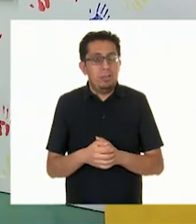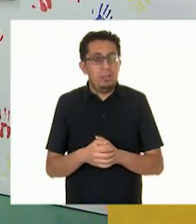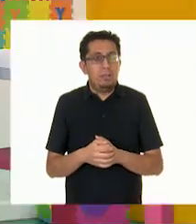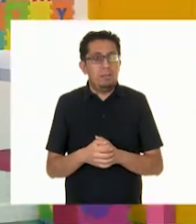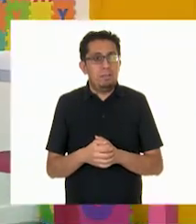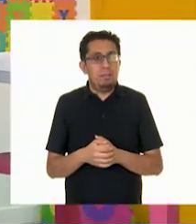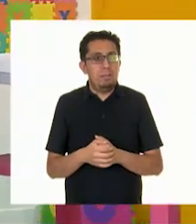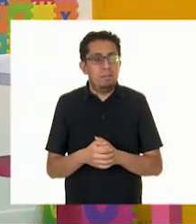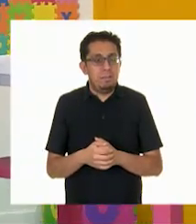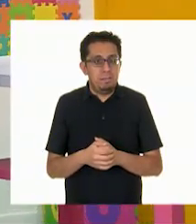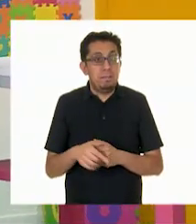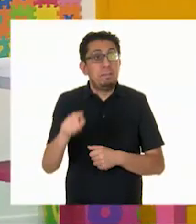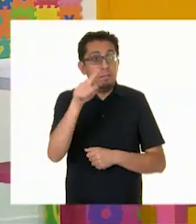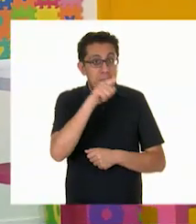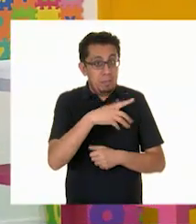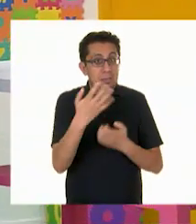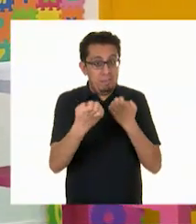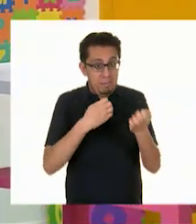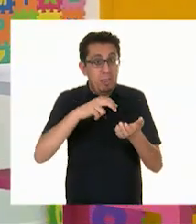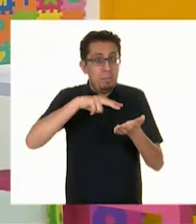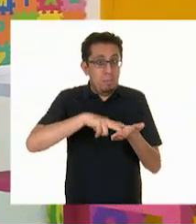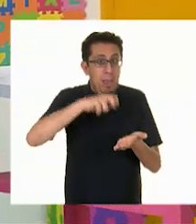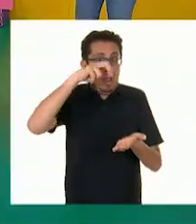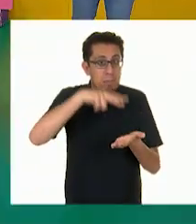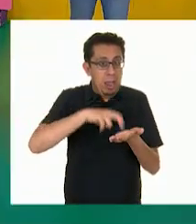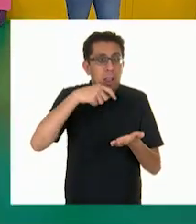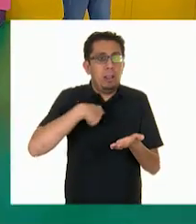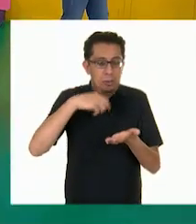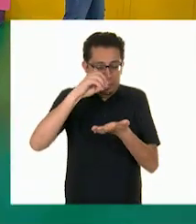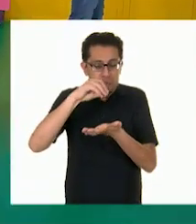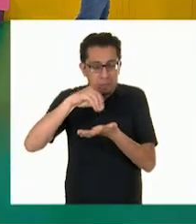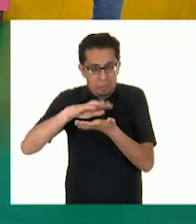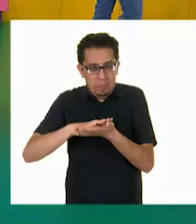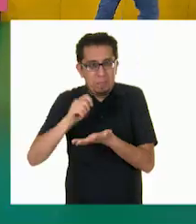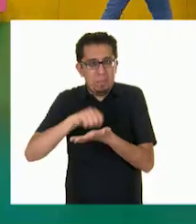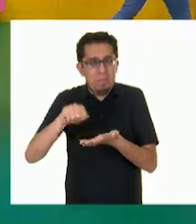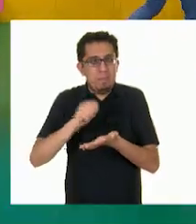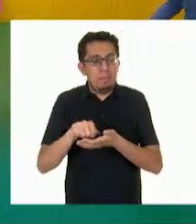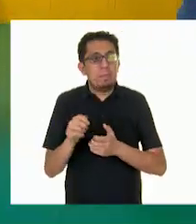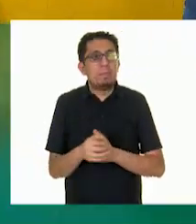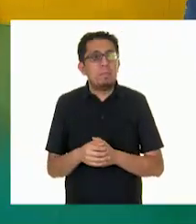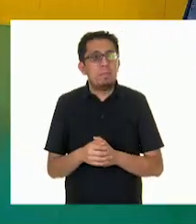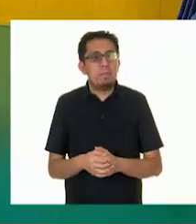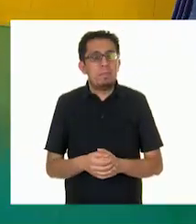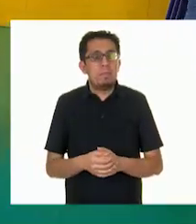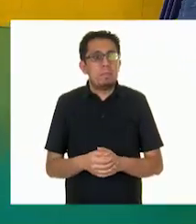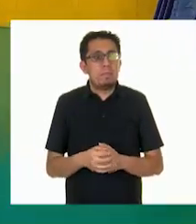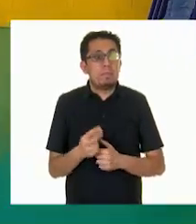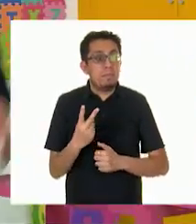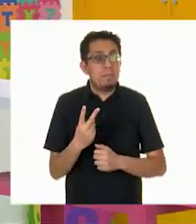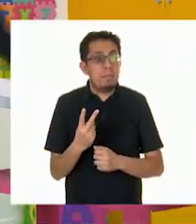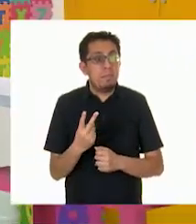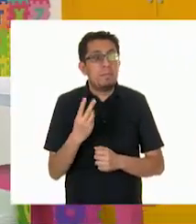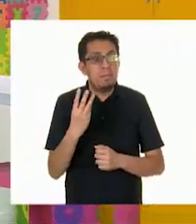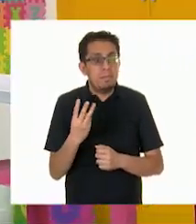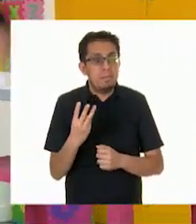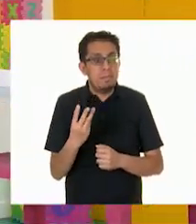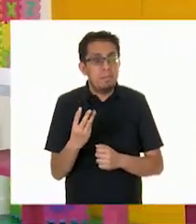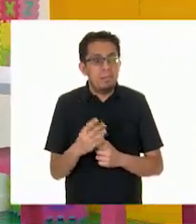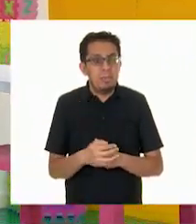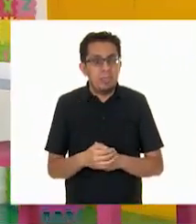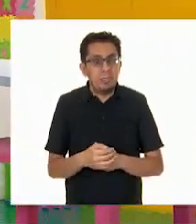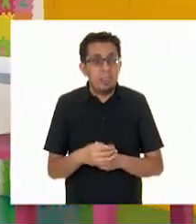36.4. En lo que Pepe hace sus 15 saltos, yo lo voy anotando. Muy bien. Entonces tengo que hacer saltos. 1, 2,